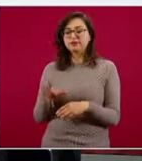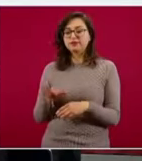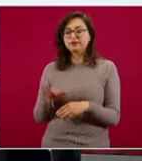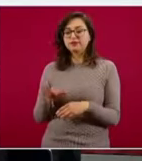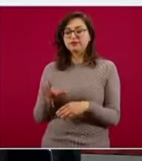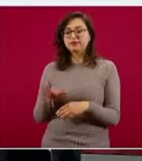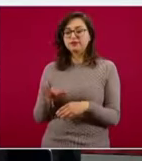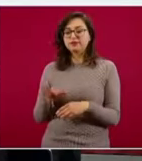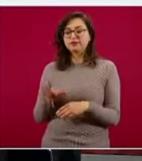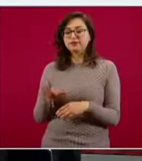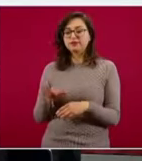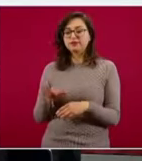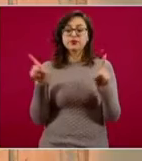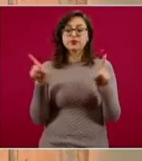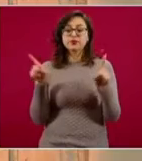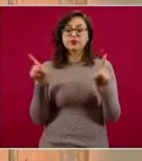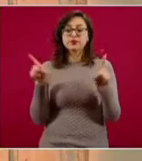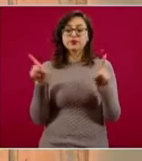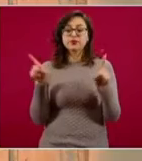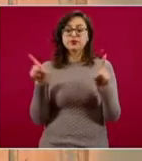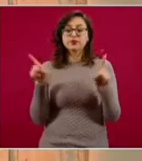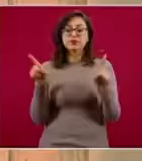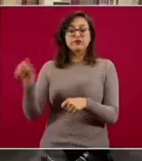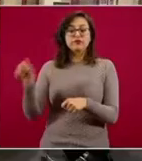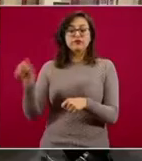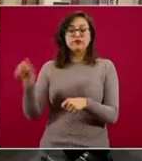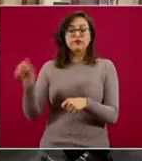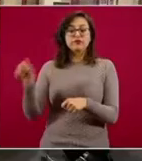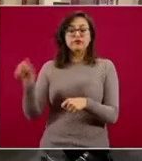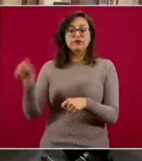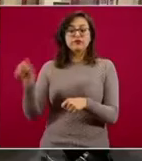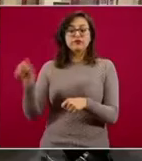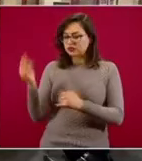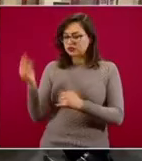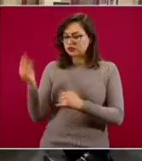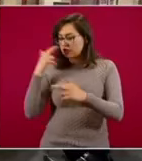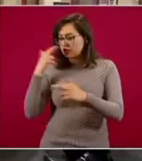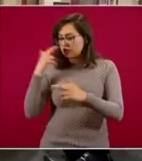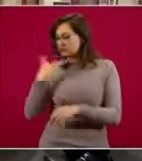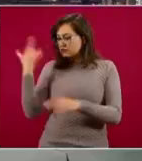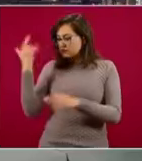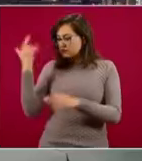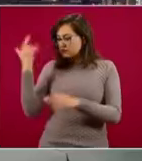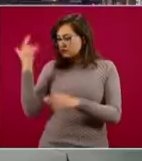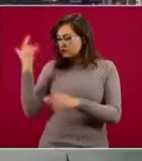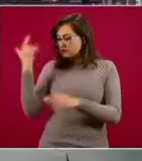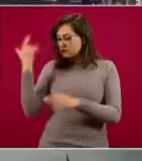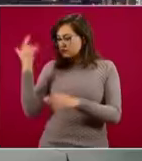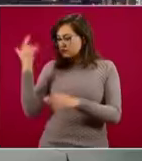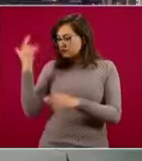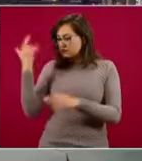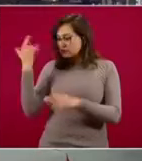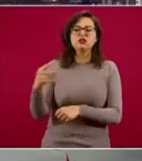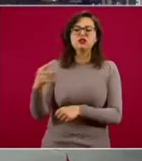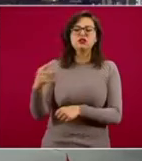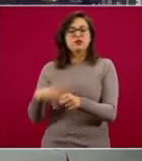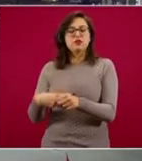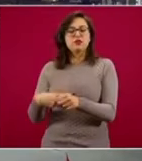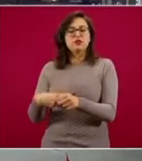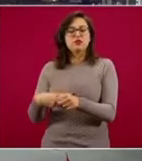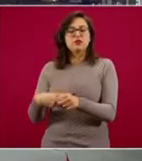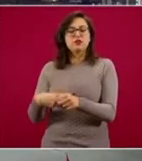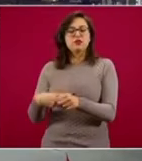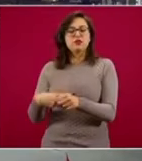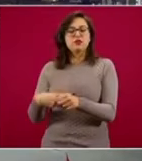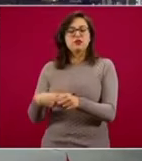esta semana abríamos el porcentaje de positividad nuevamente en un 42%, como lo habíamos tenido hace 3